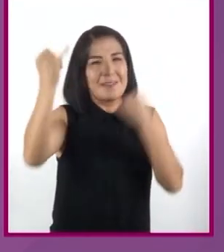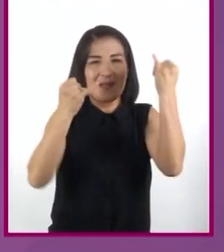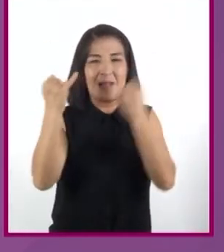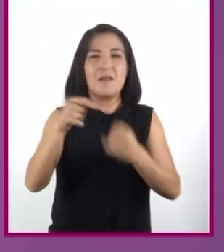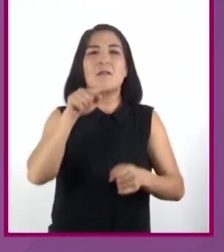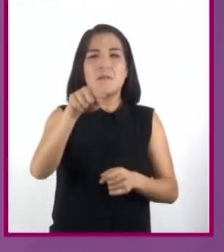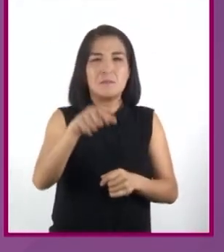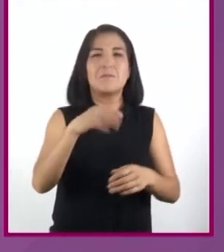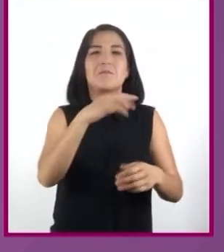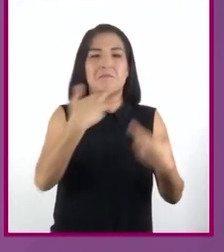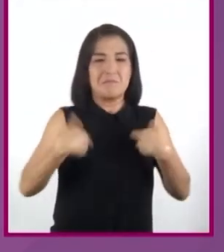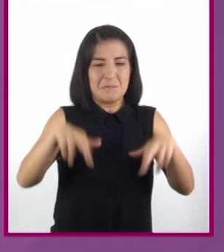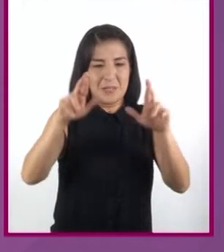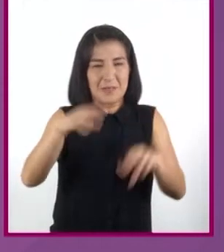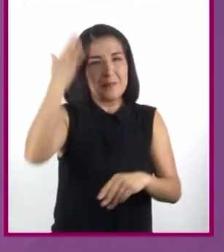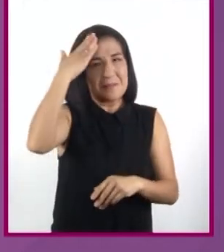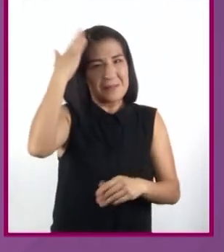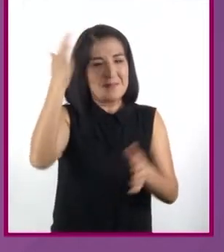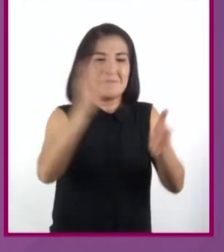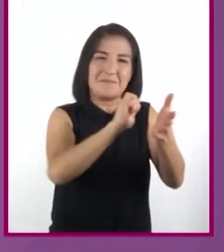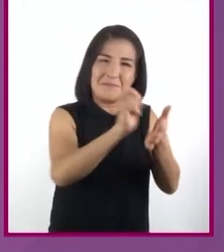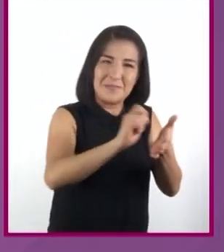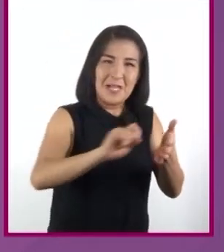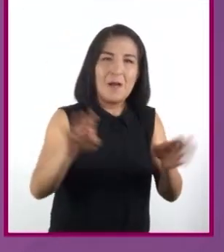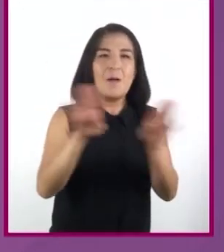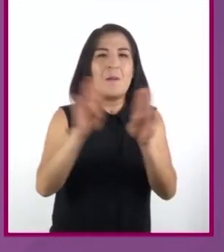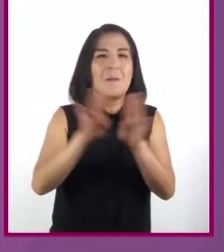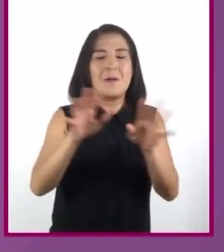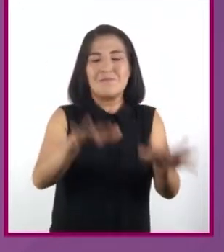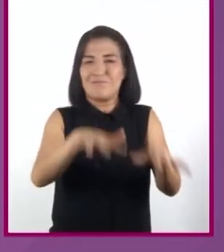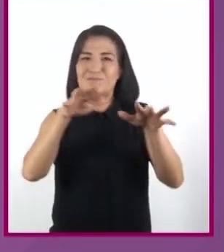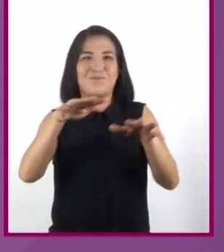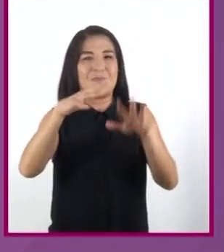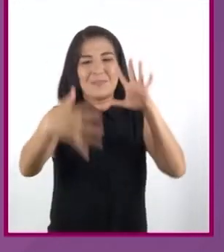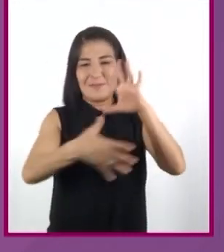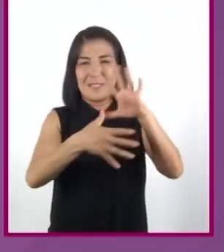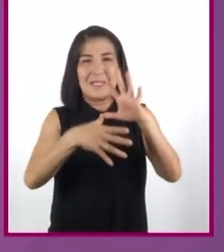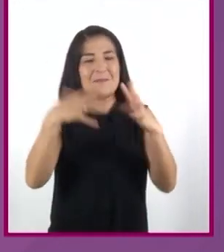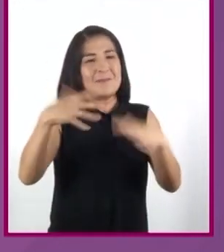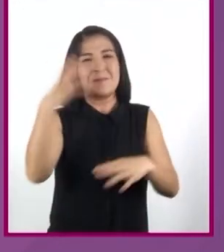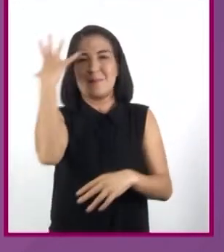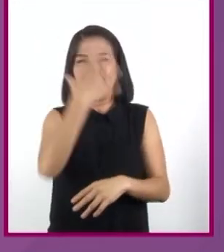autor representativo del realismo mágico y el boom latinoamericano.